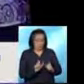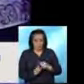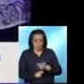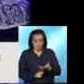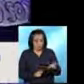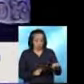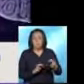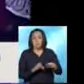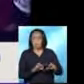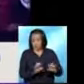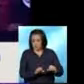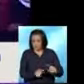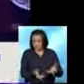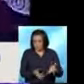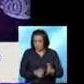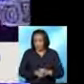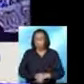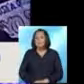Si nos dejan,